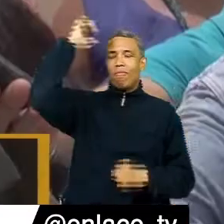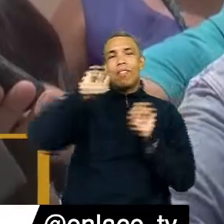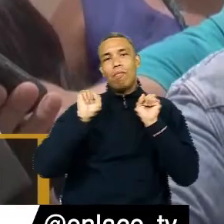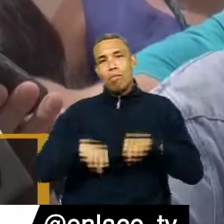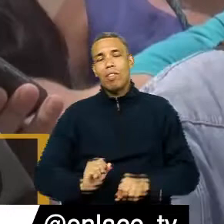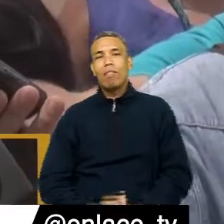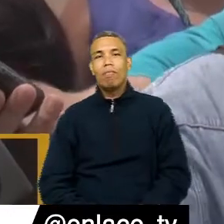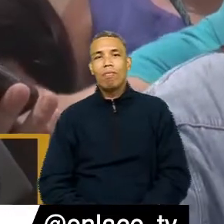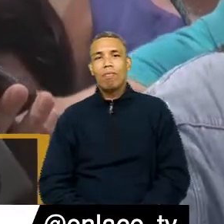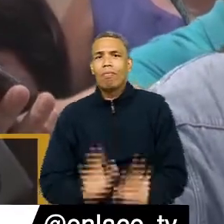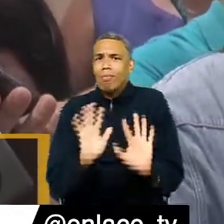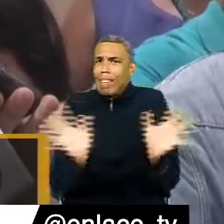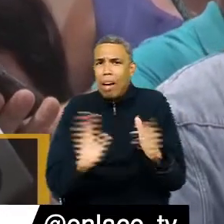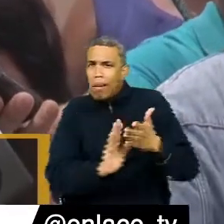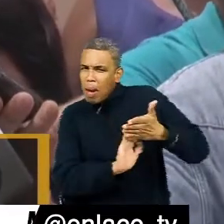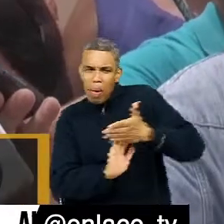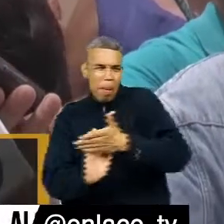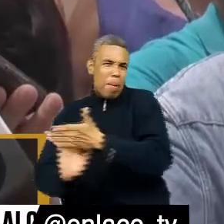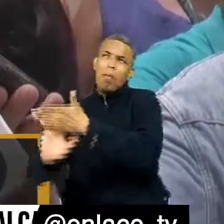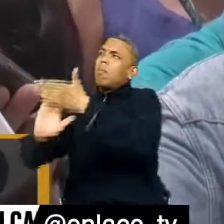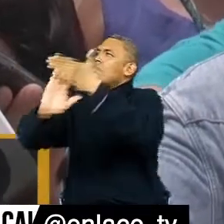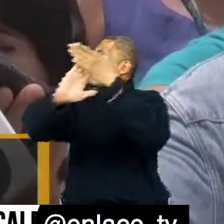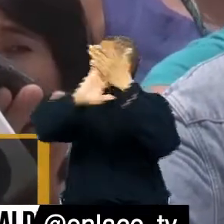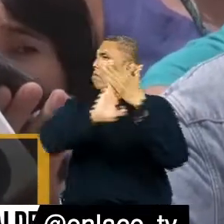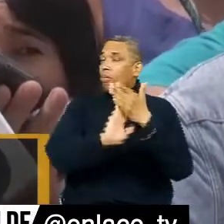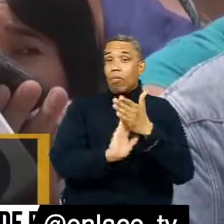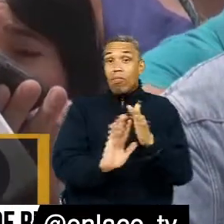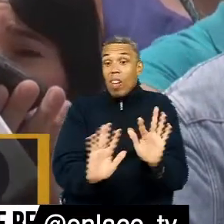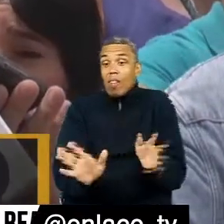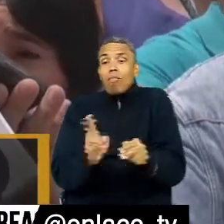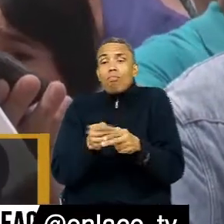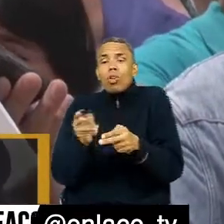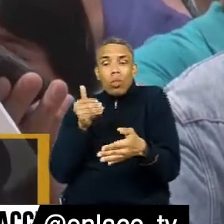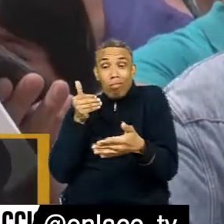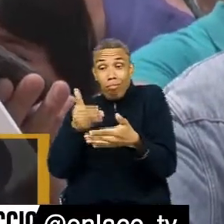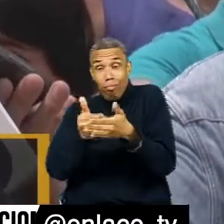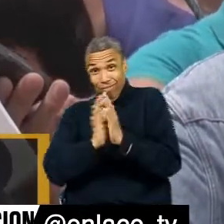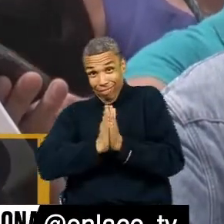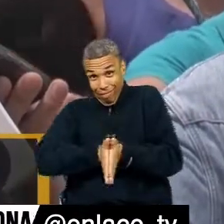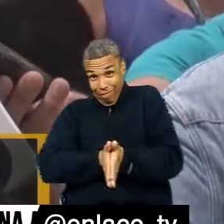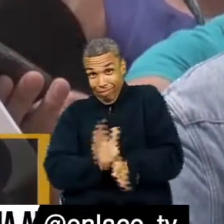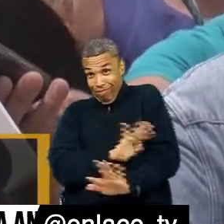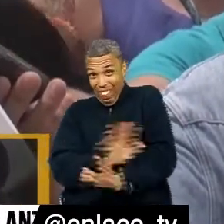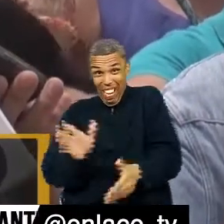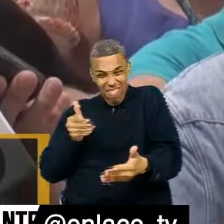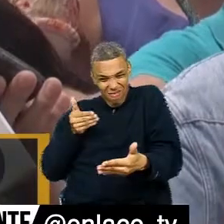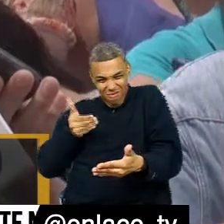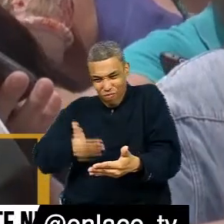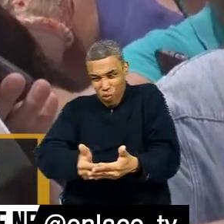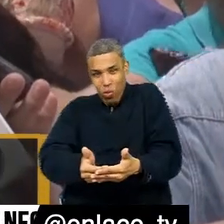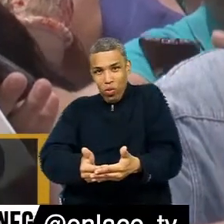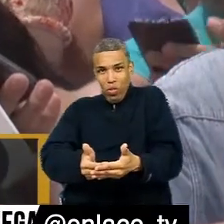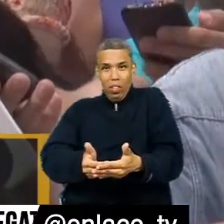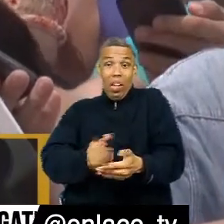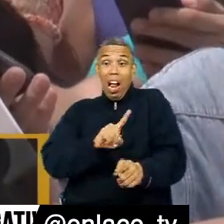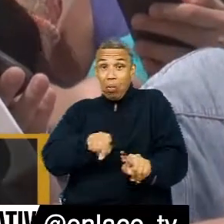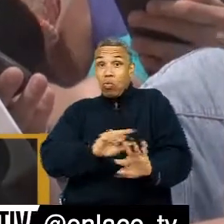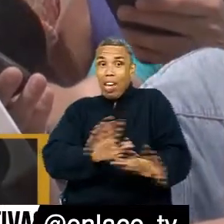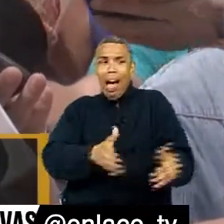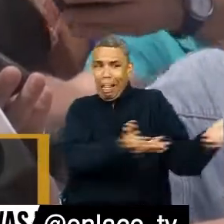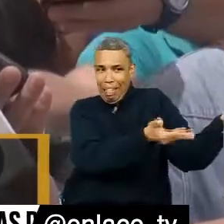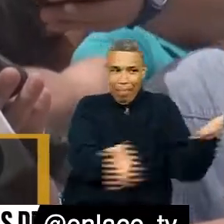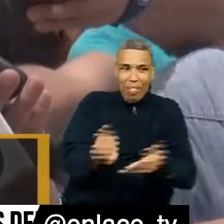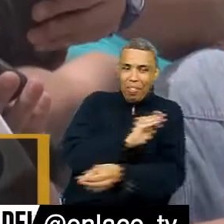Ya están prácticamente listas, unas las pueden entregar en diciembre y otra por tarde en febrero. Esto es el